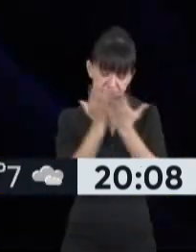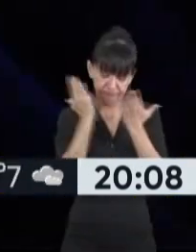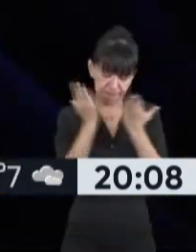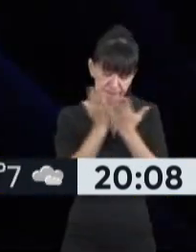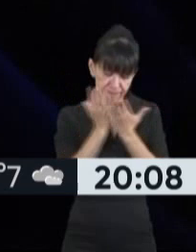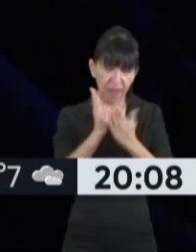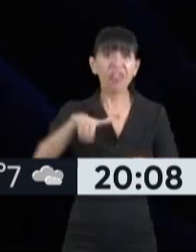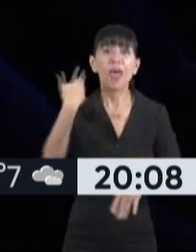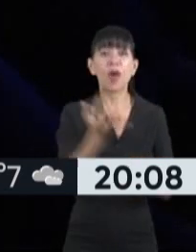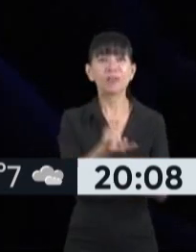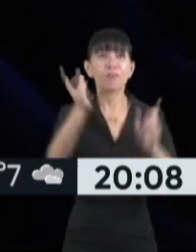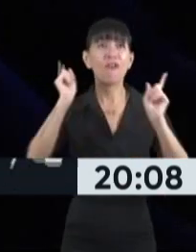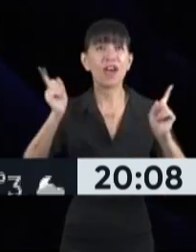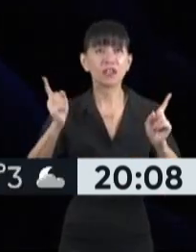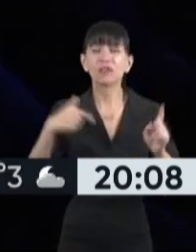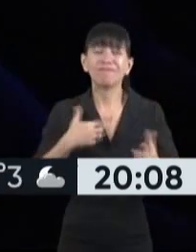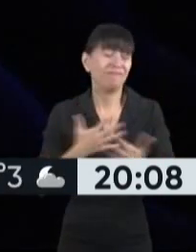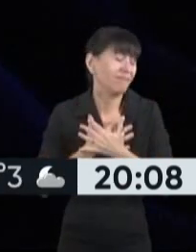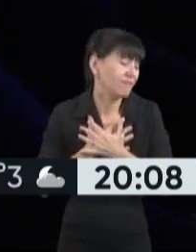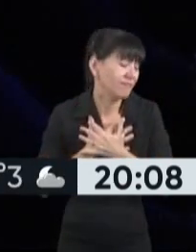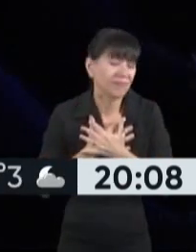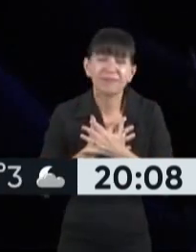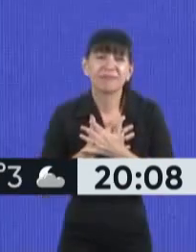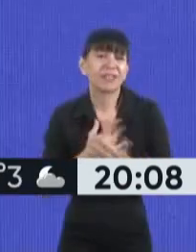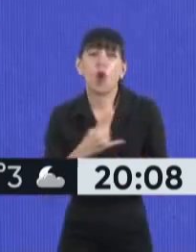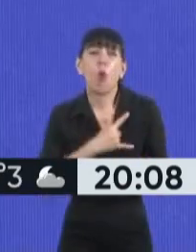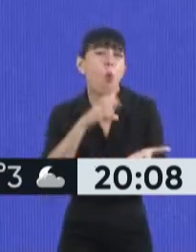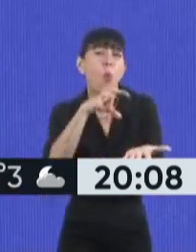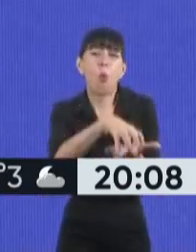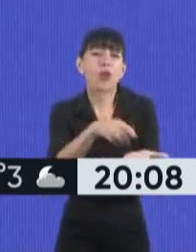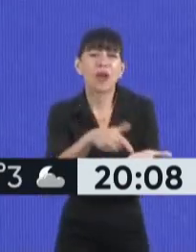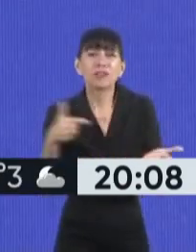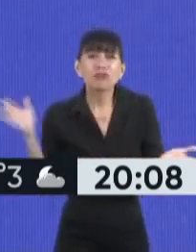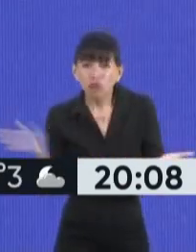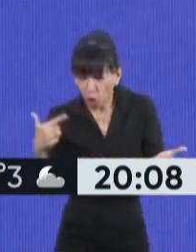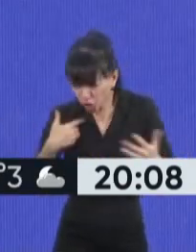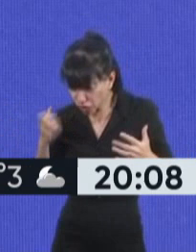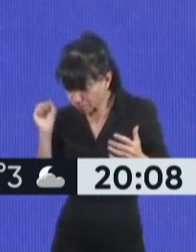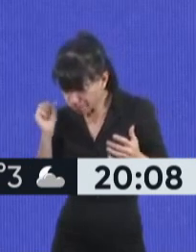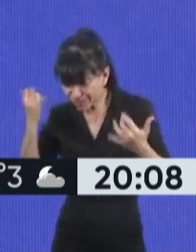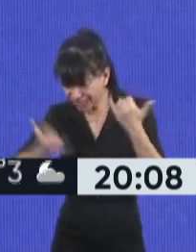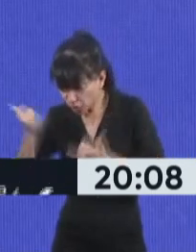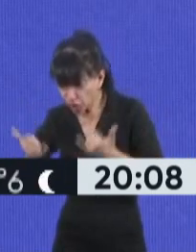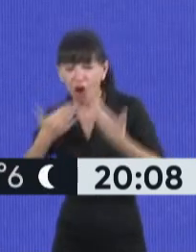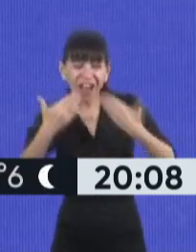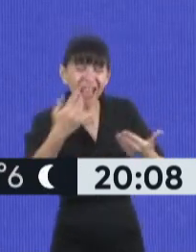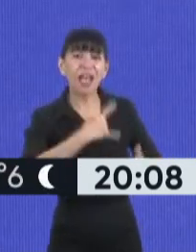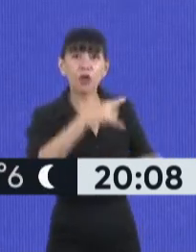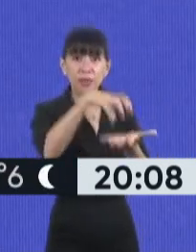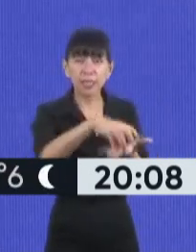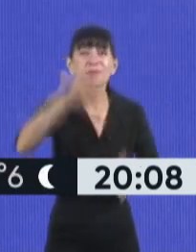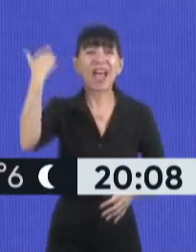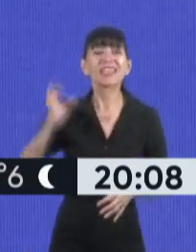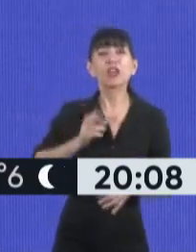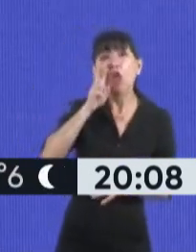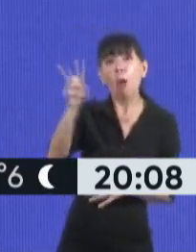universidad. Todo se lo debo a mi universidad. Cuando la universidad cumplió 200 años, en el 2020,